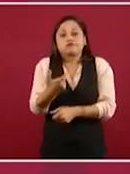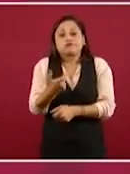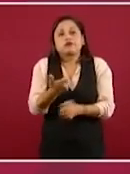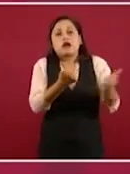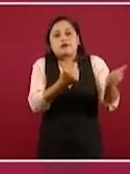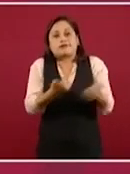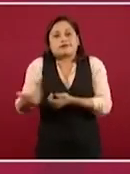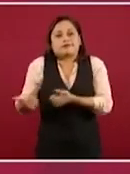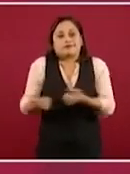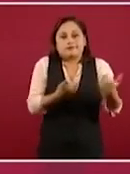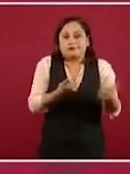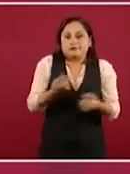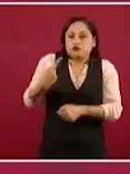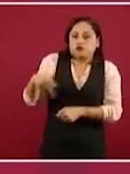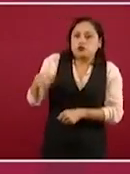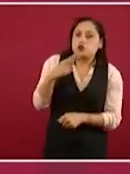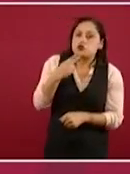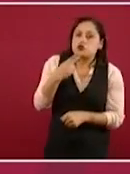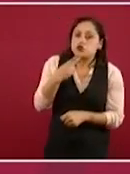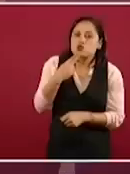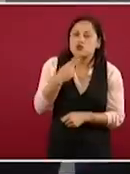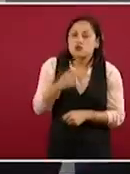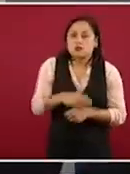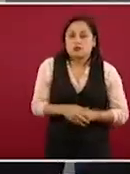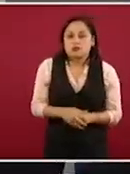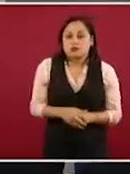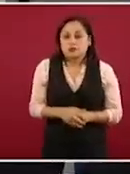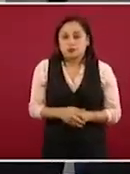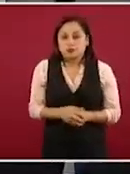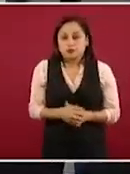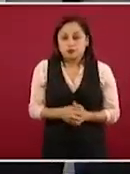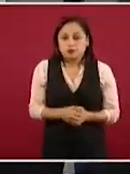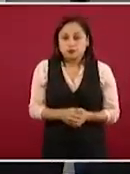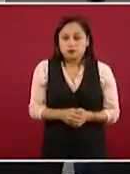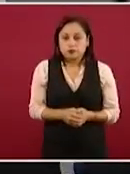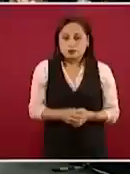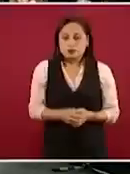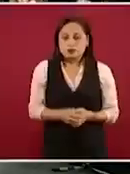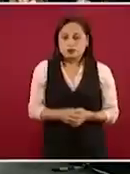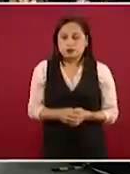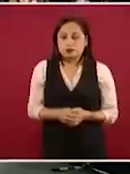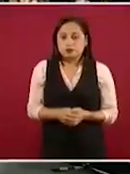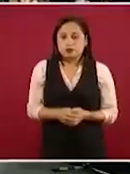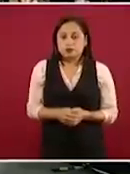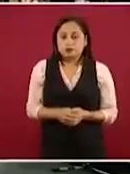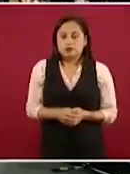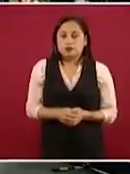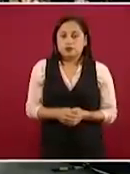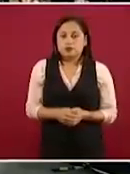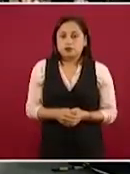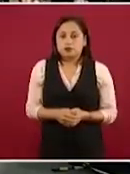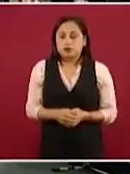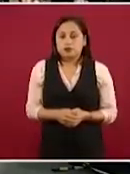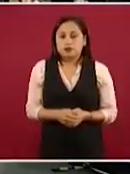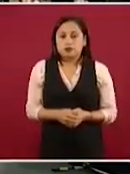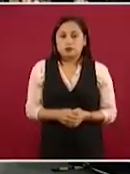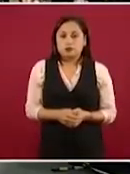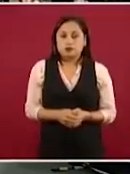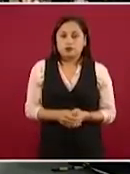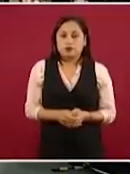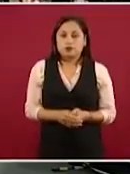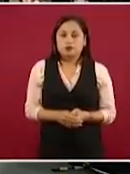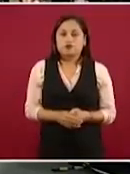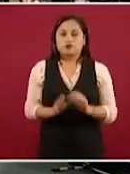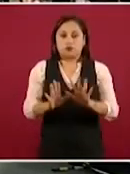las Fuerzas Armadas y de municiones. ¿No? Muy bien. Nada más, ya